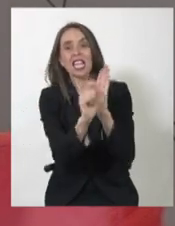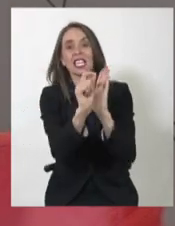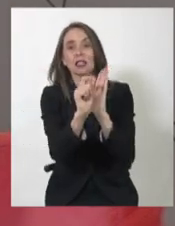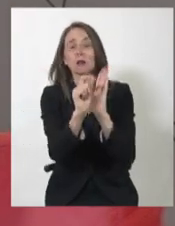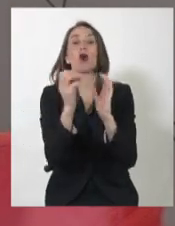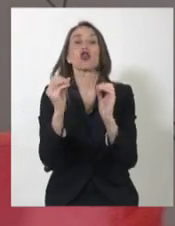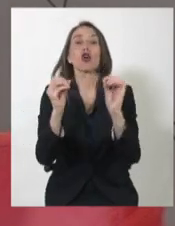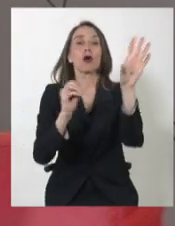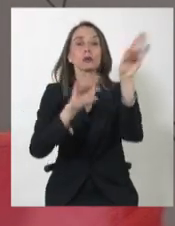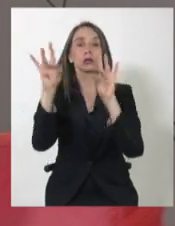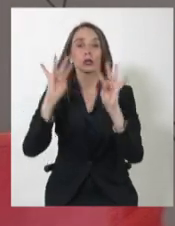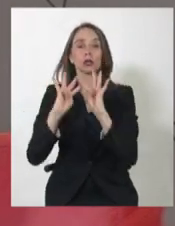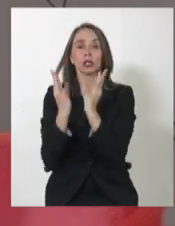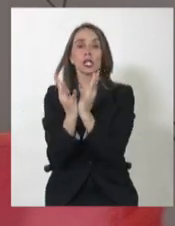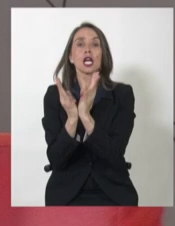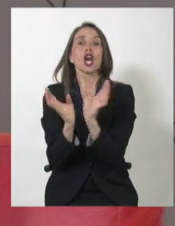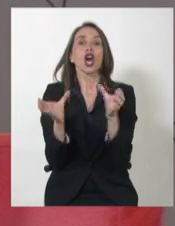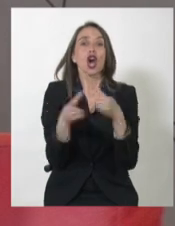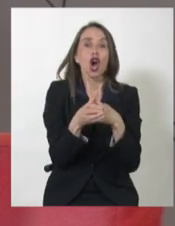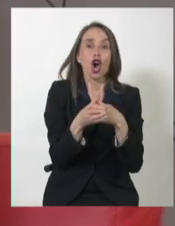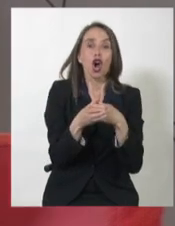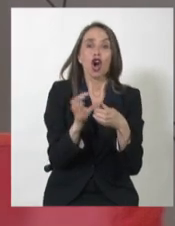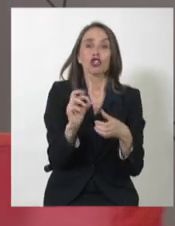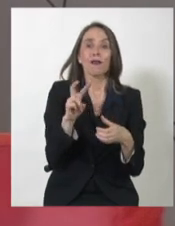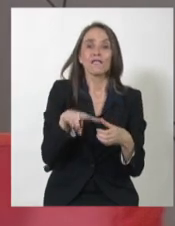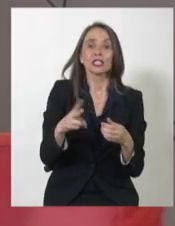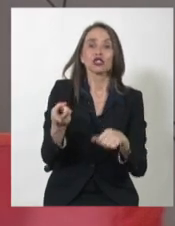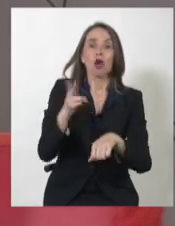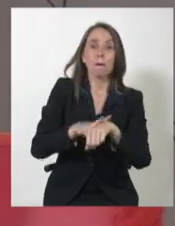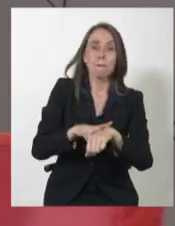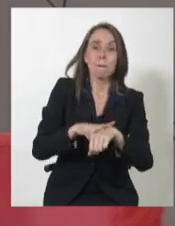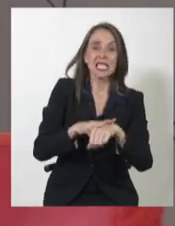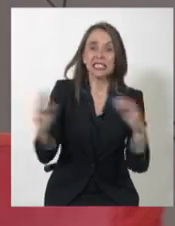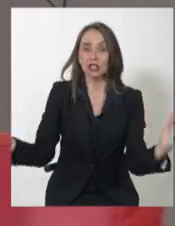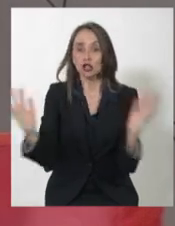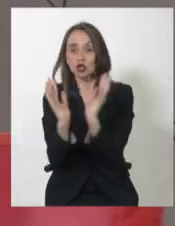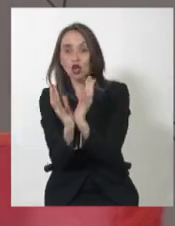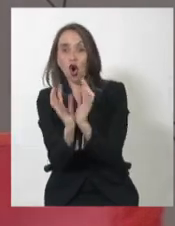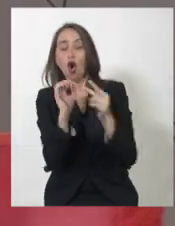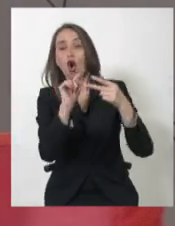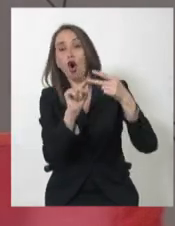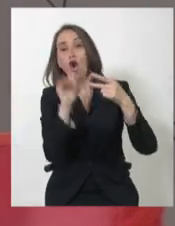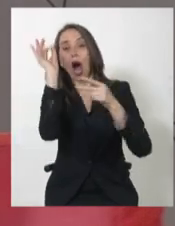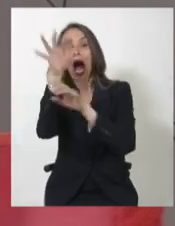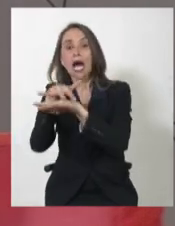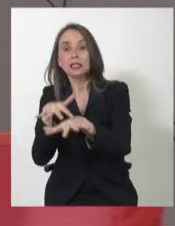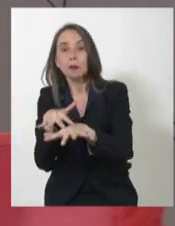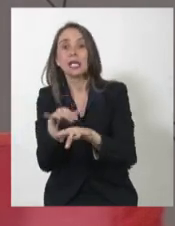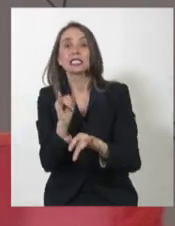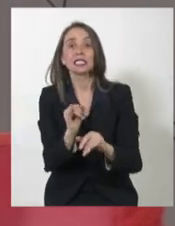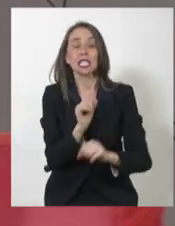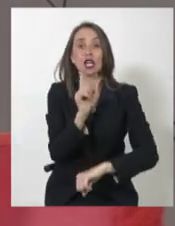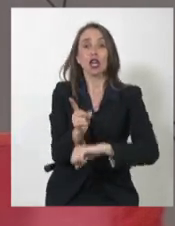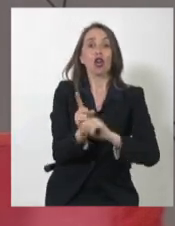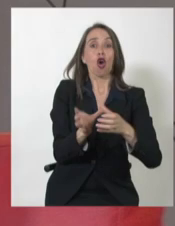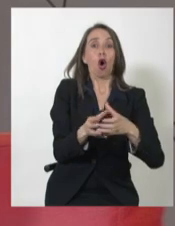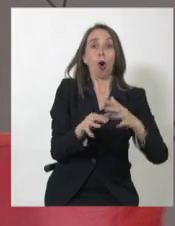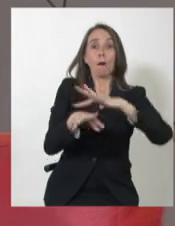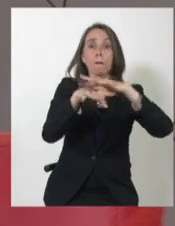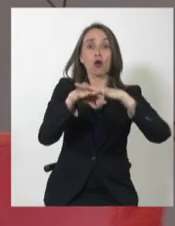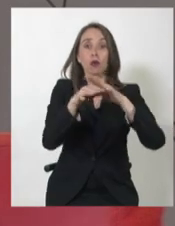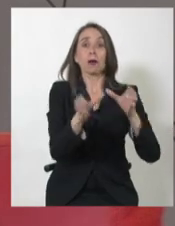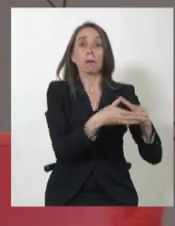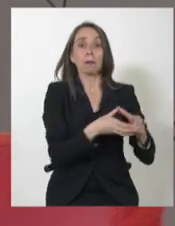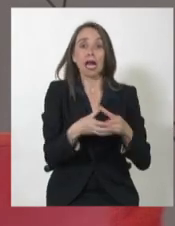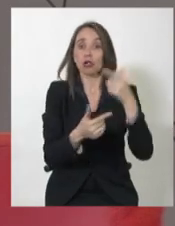de la convención mixta y ahí hay una cuestión. Si esto queda entregado y monopolizado por los partidos políticos, que no, el